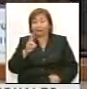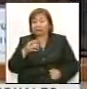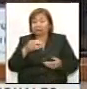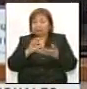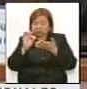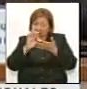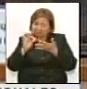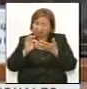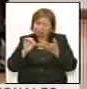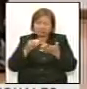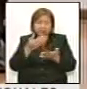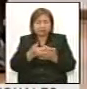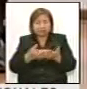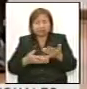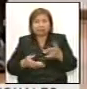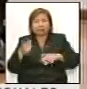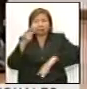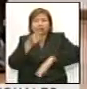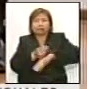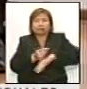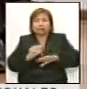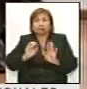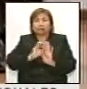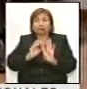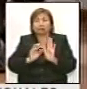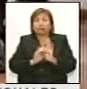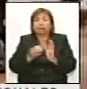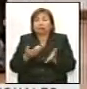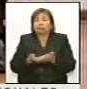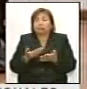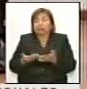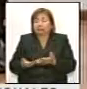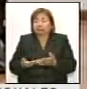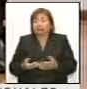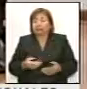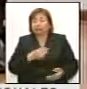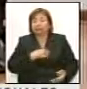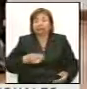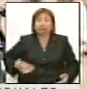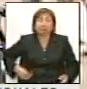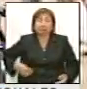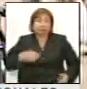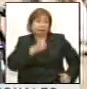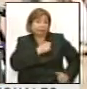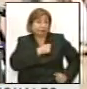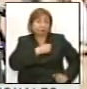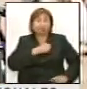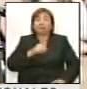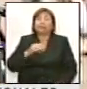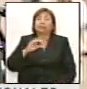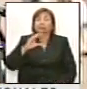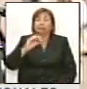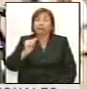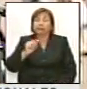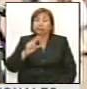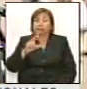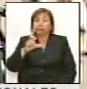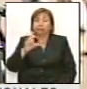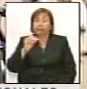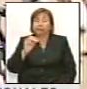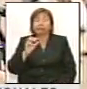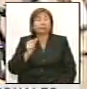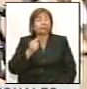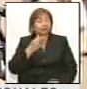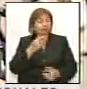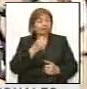calificación respecto a la denuncia constitucional formulada contra el exministro del Interior, Carlos Bazón Brío, por los miembros de la